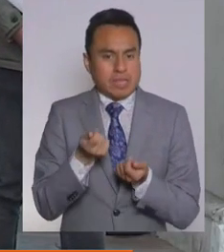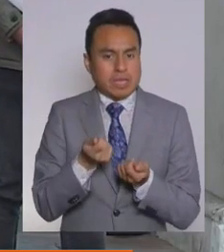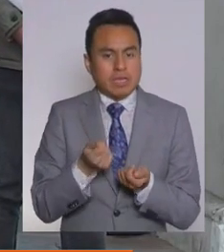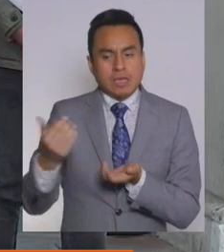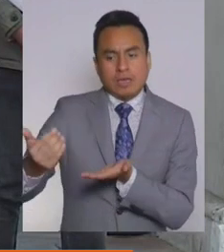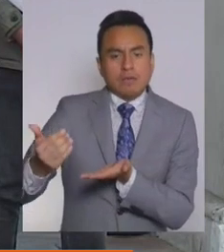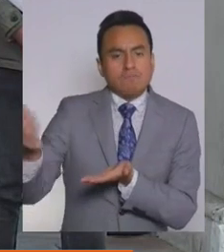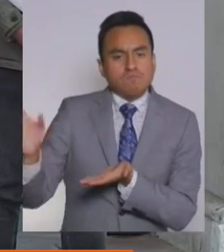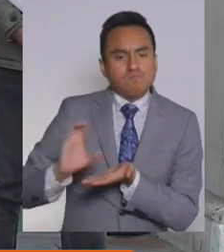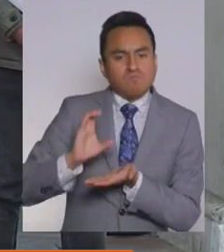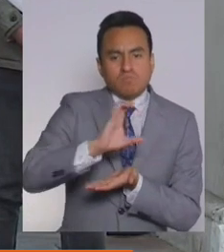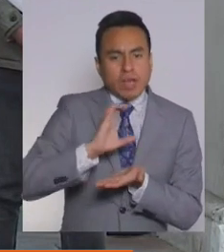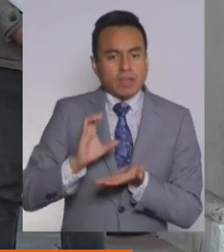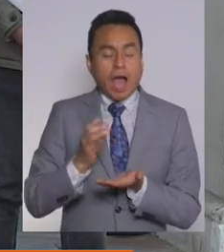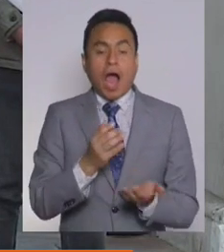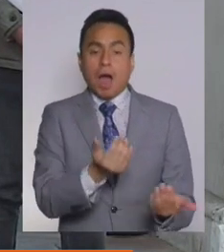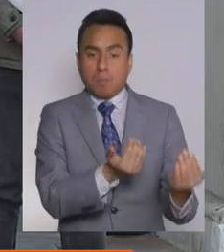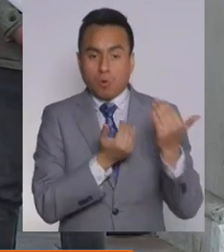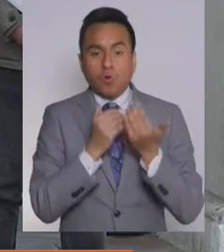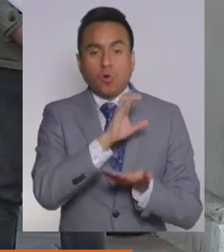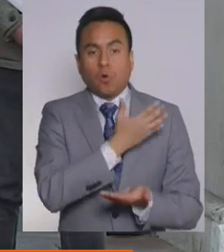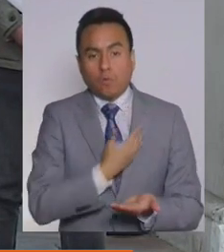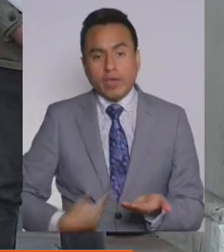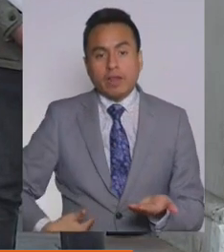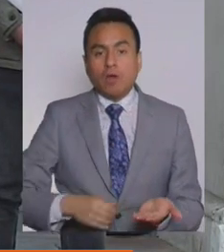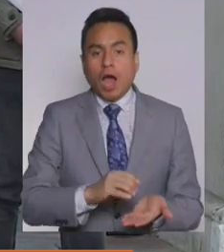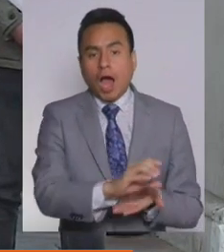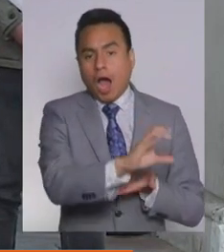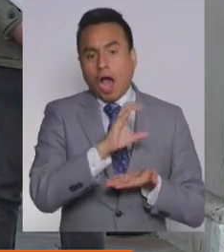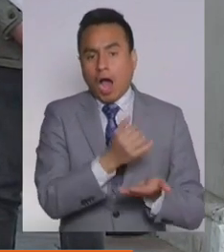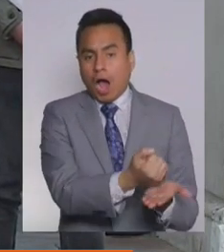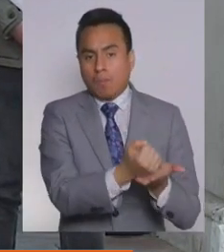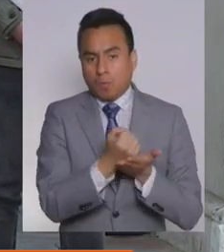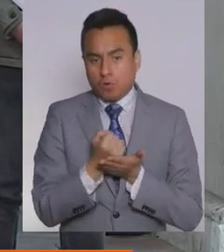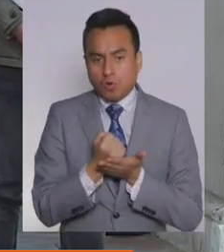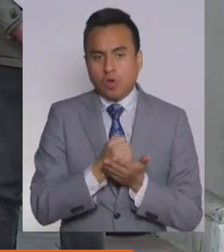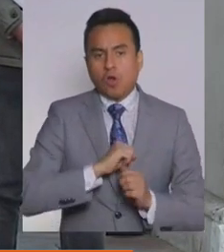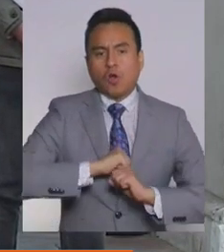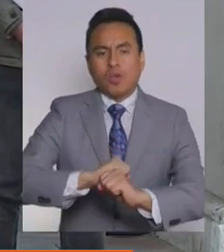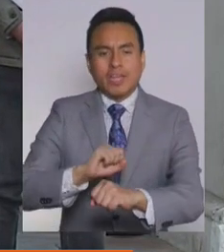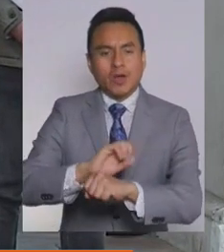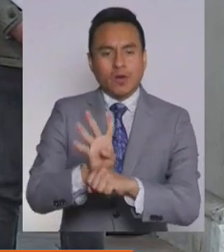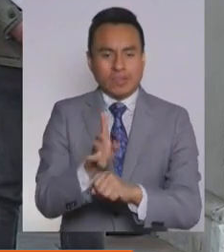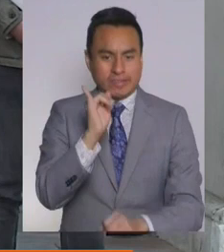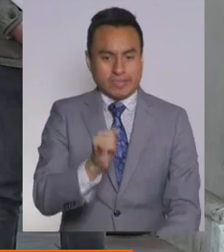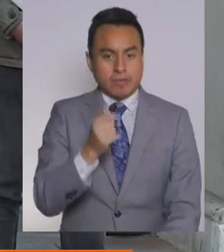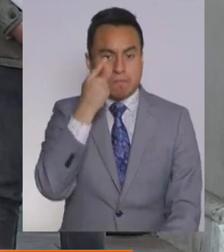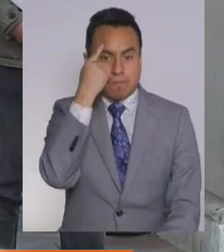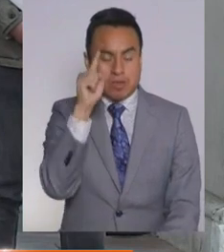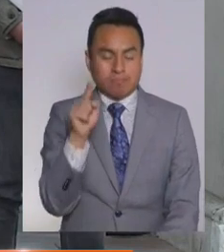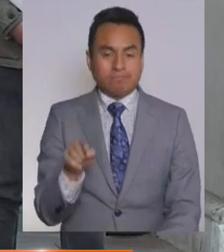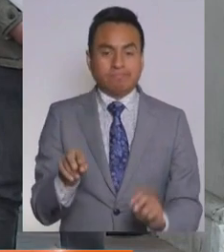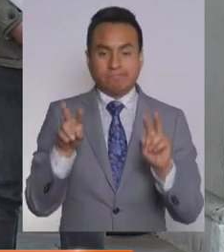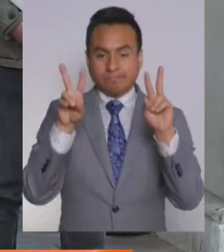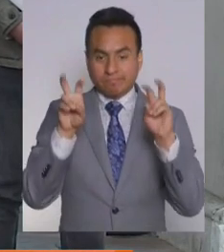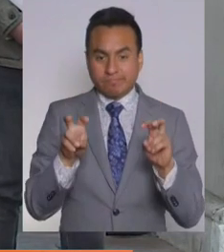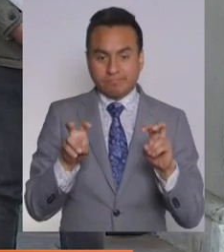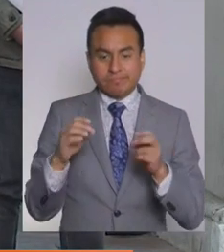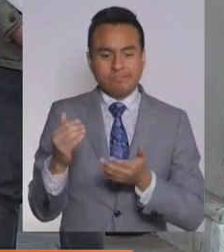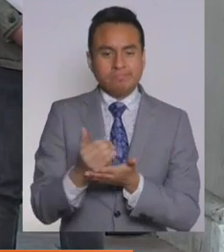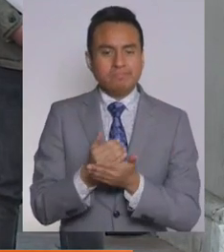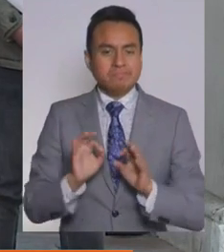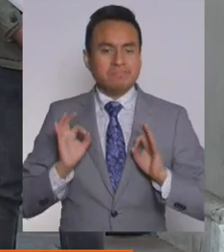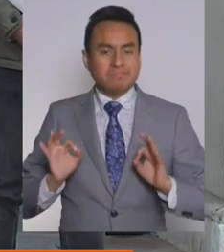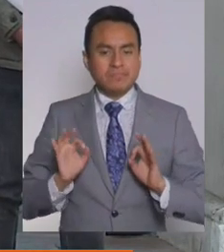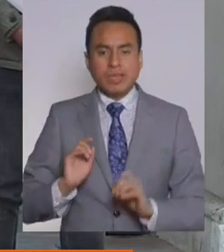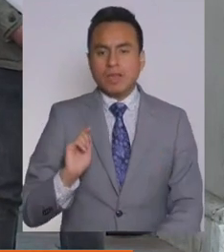ingresos permanentes. Hemos tenido apoyo por parte del gobierno para lo que es combate al COVID, pero obviamente lo que es en los ingresos